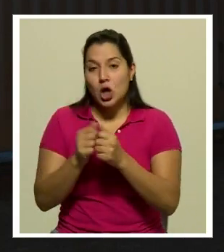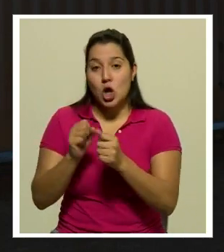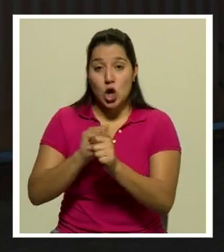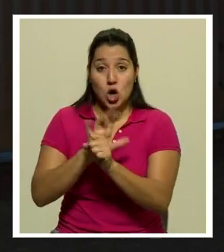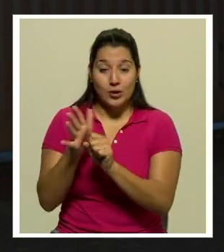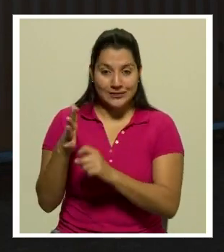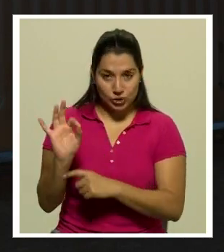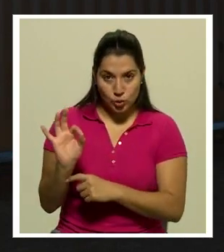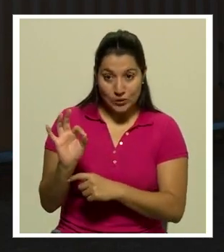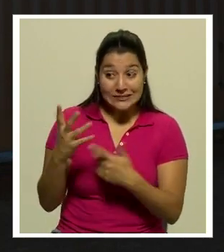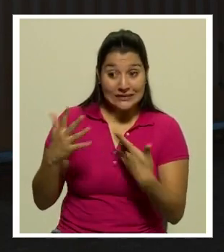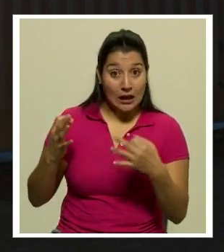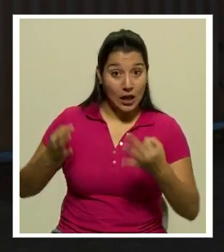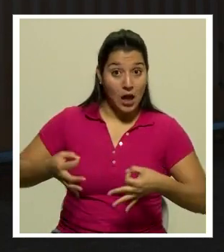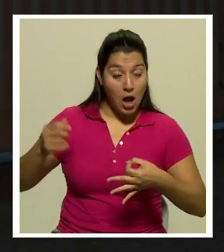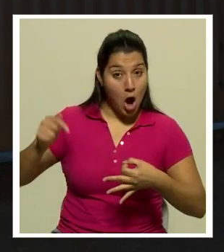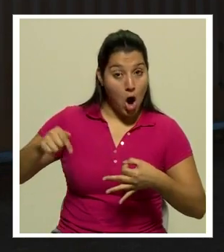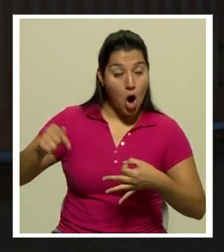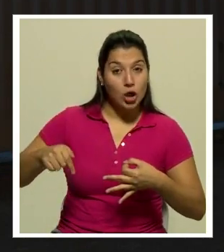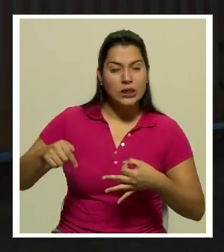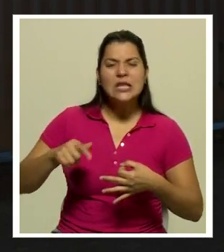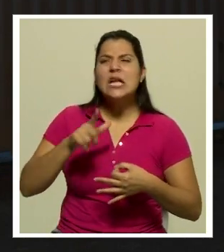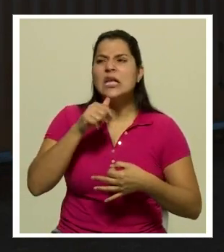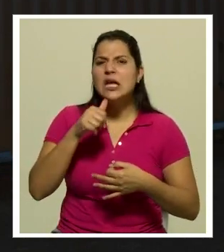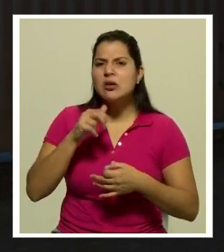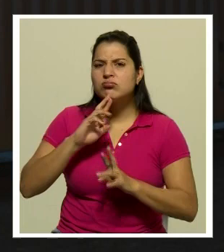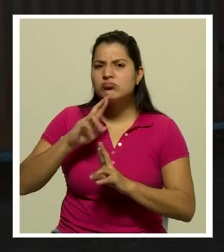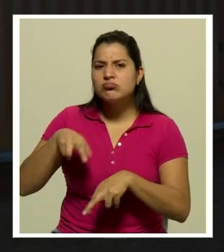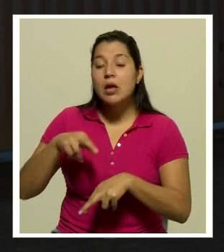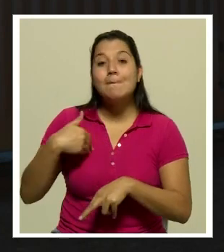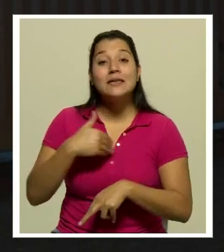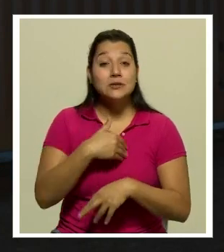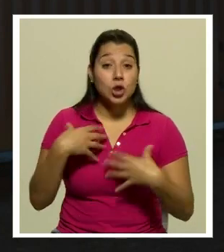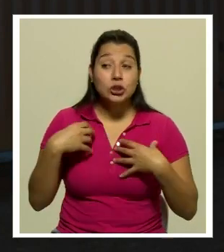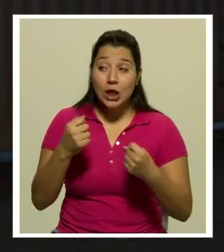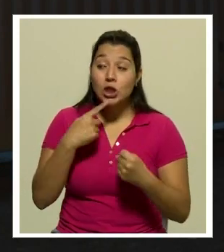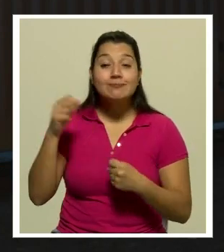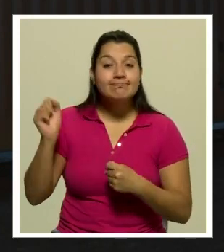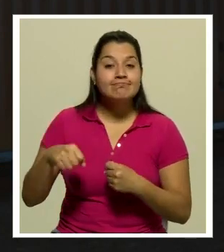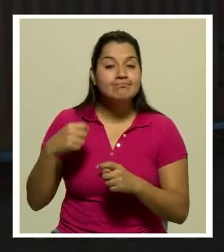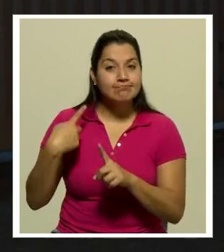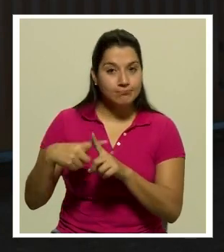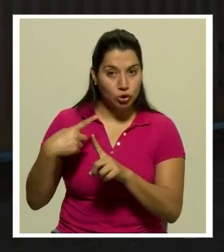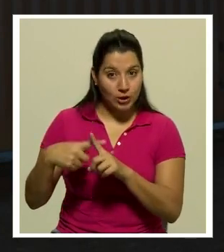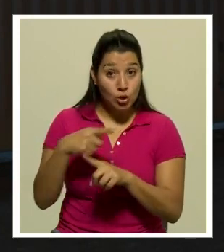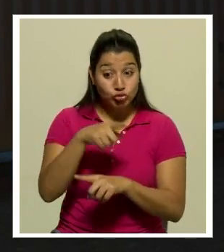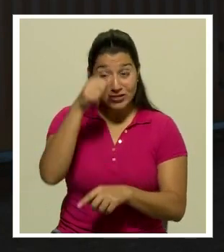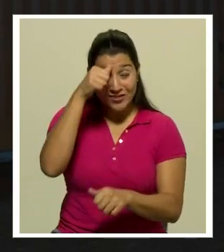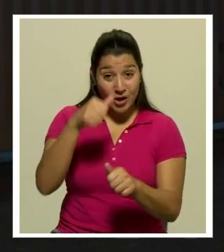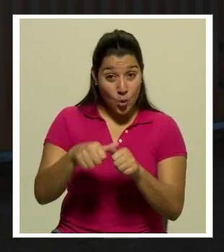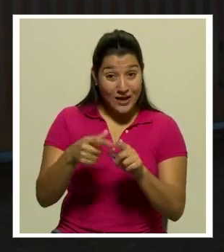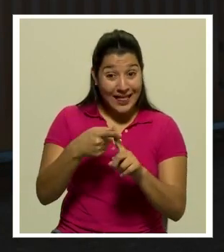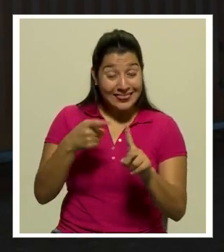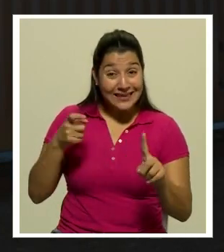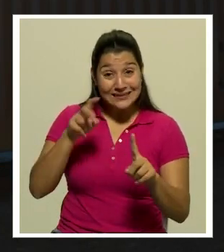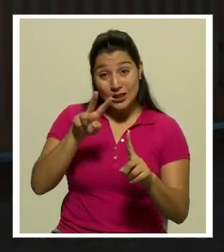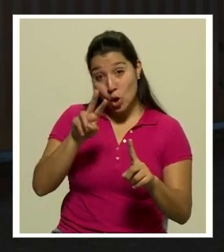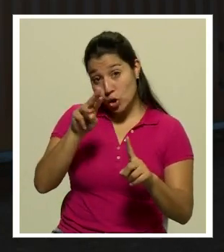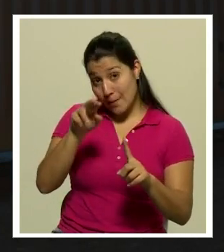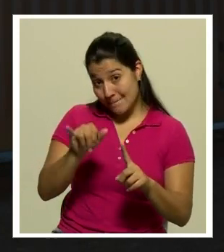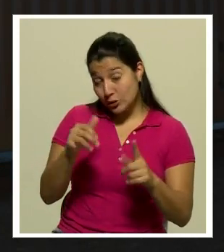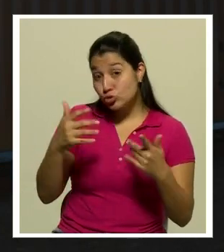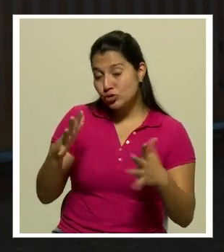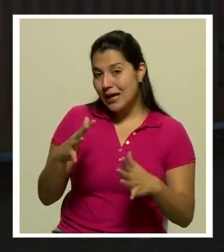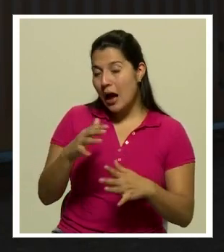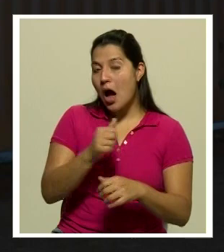COVID-19 confirmados el día de hoy por el Ministerio de Salud. Recordemos que ya desde el 2 de mayo las autoridades